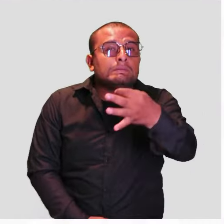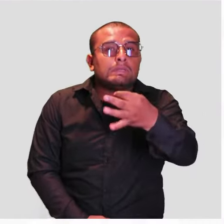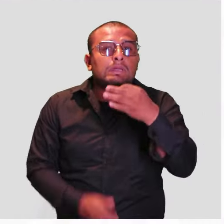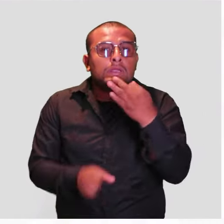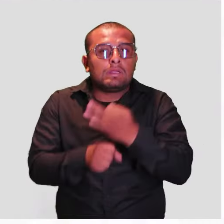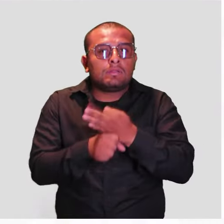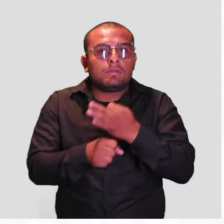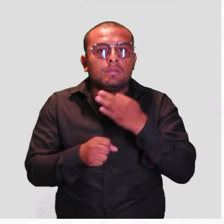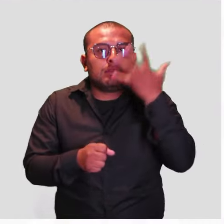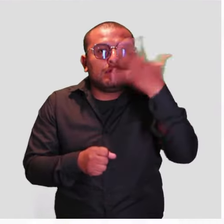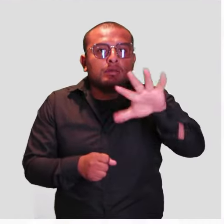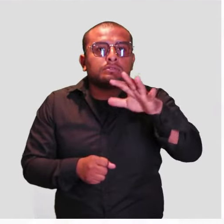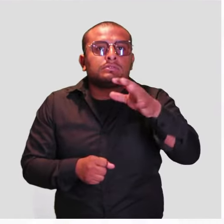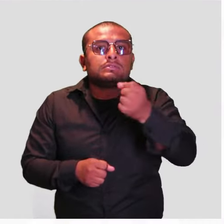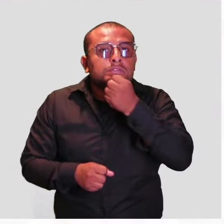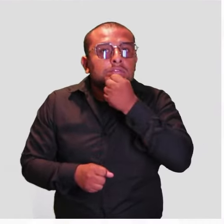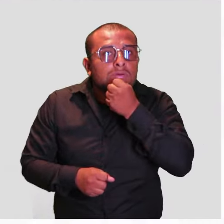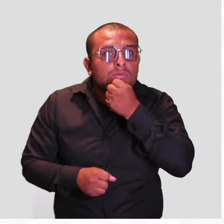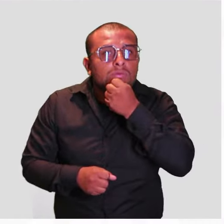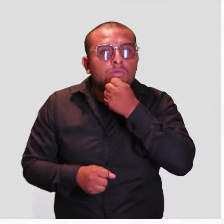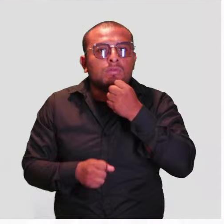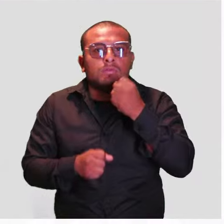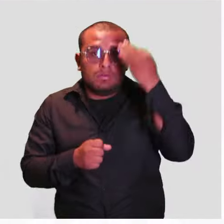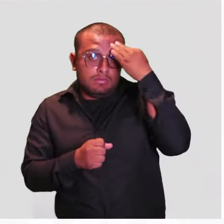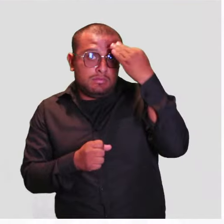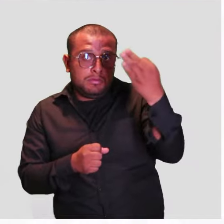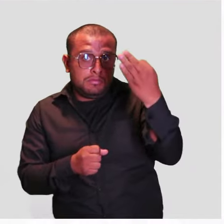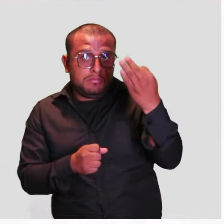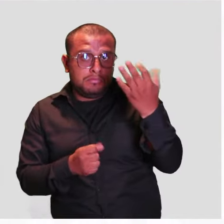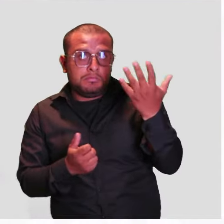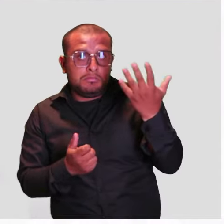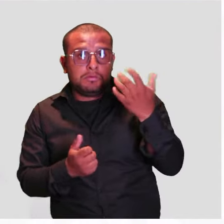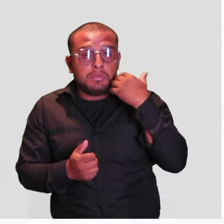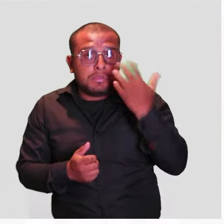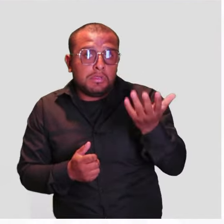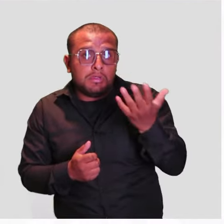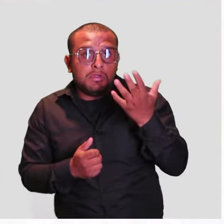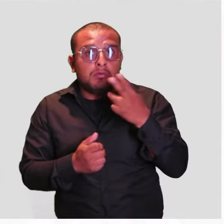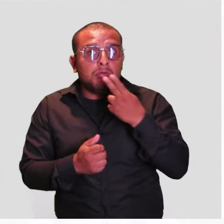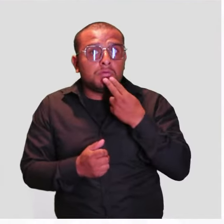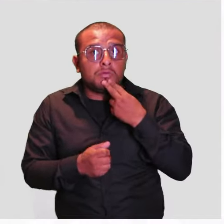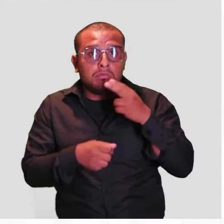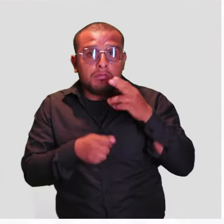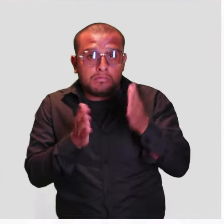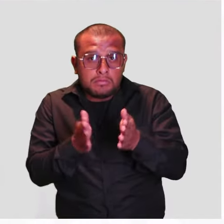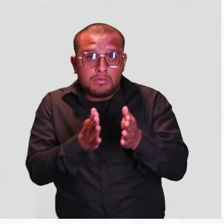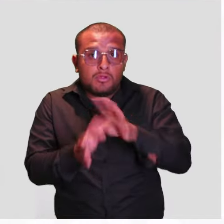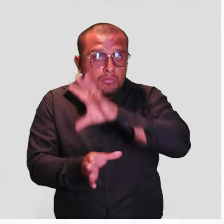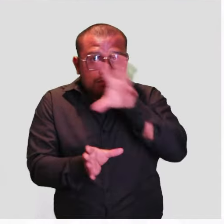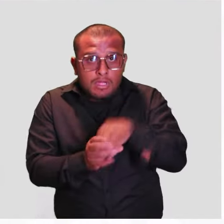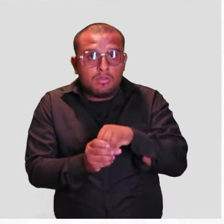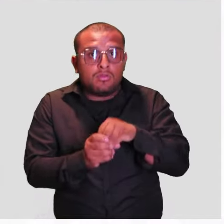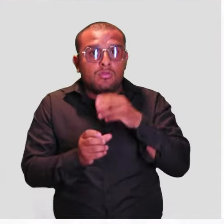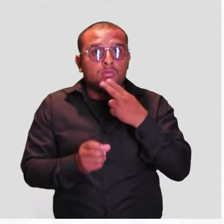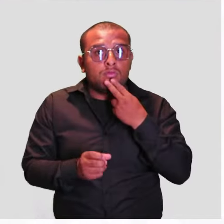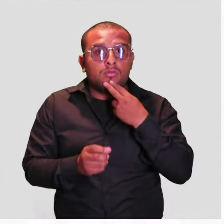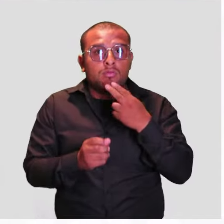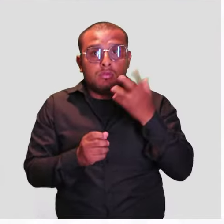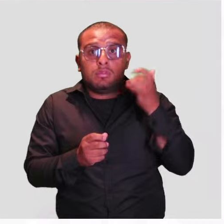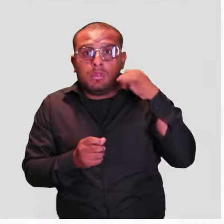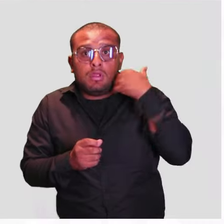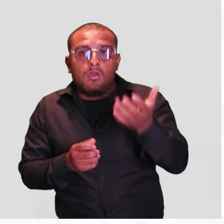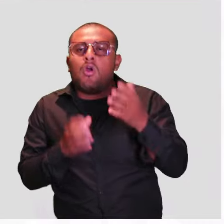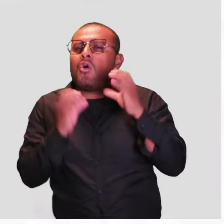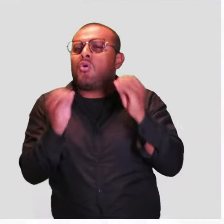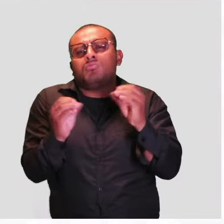10 segundos de este tiempo de 2 minutos que debe ser empleado en una sola intervención. ¿Desea emplearlo o declina usar